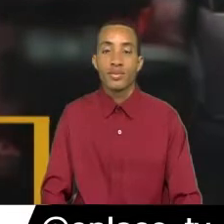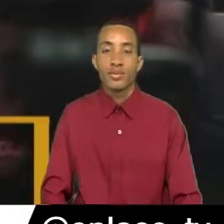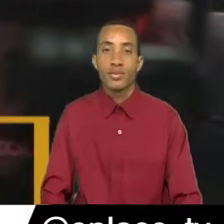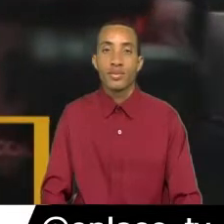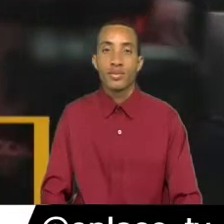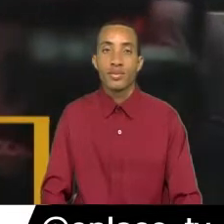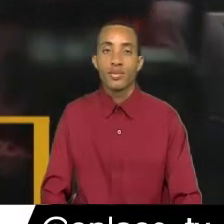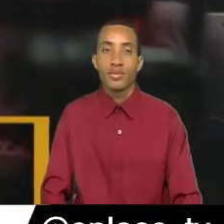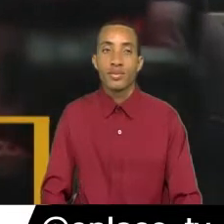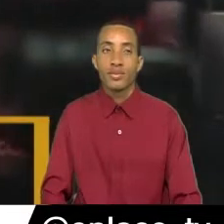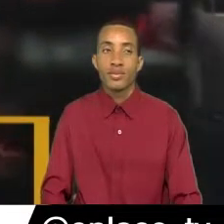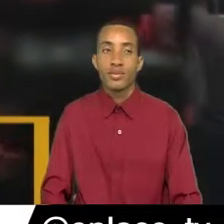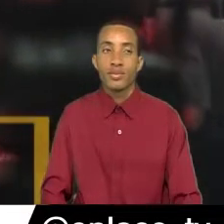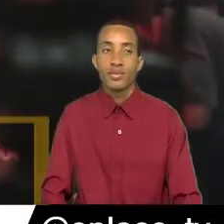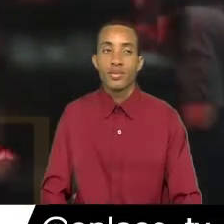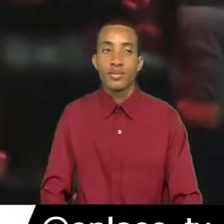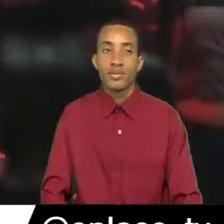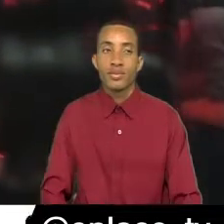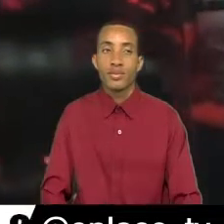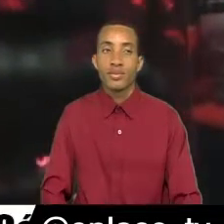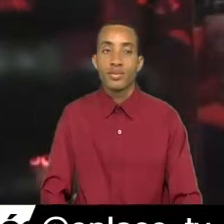Porque Cristo está vivo.